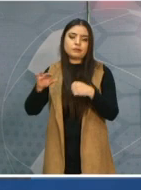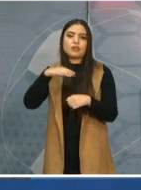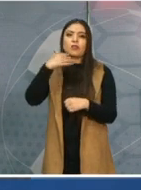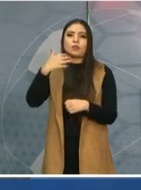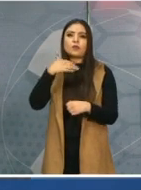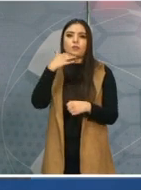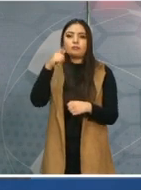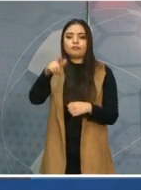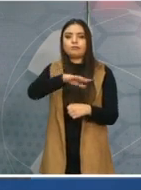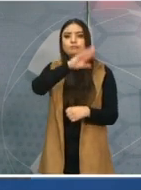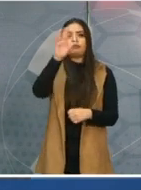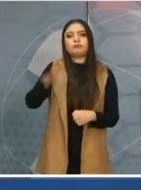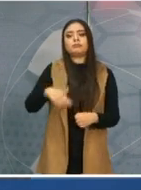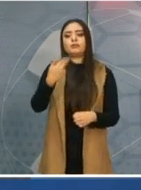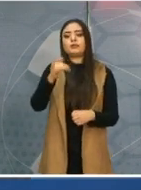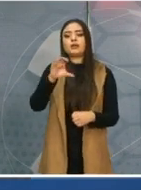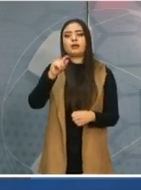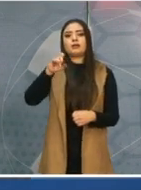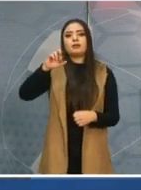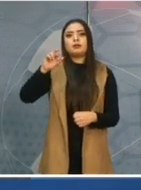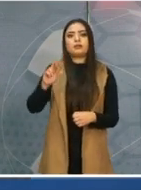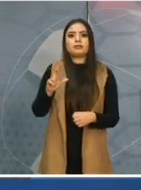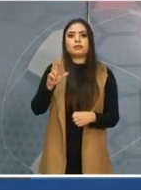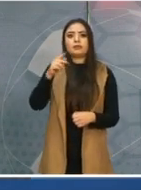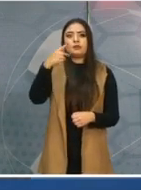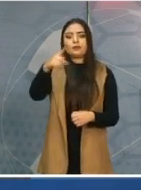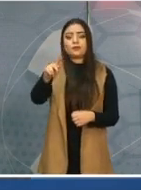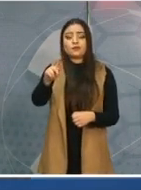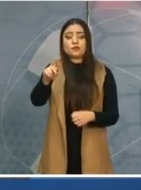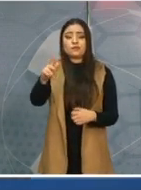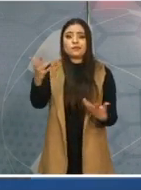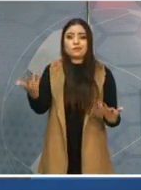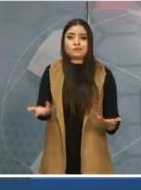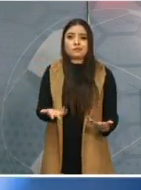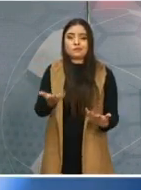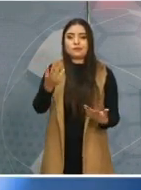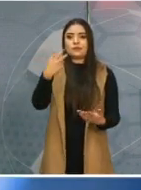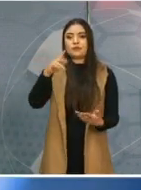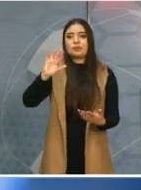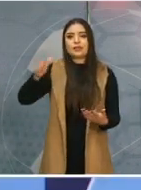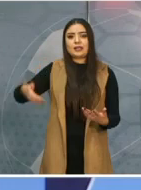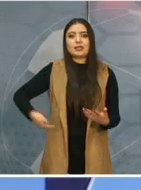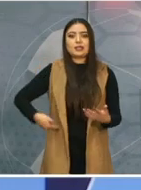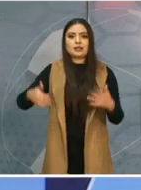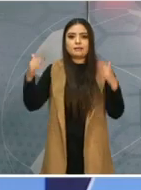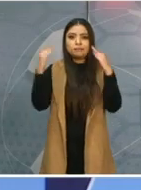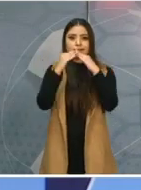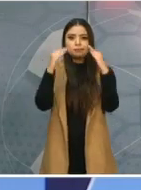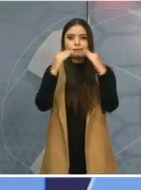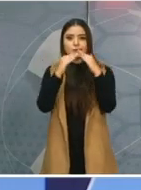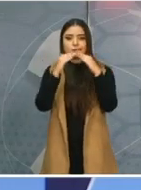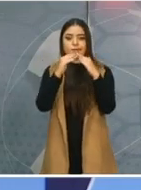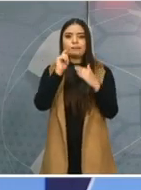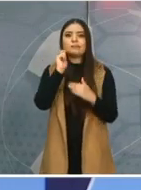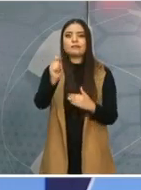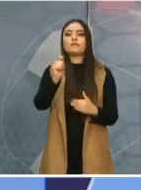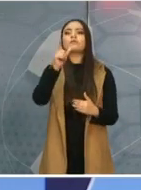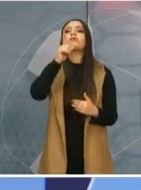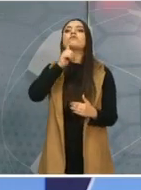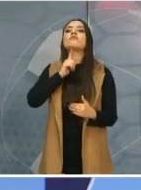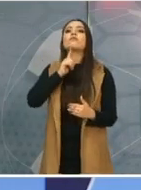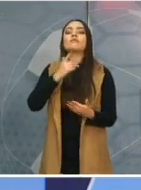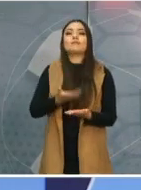ángel en un desafortunado accidente doméstico que involucra gas lp ángel